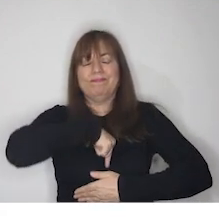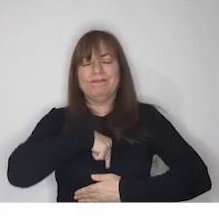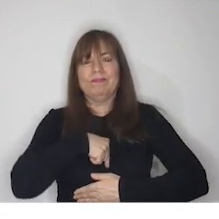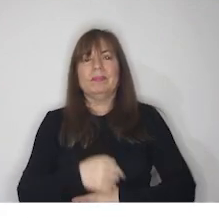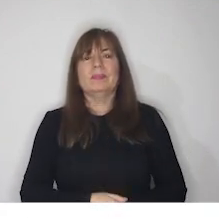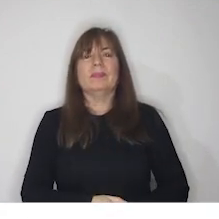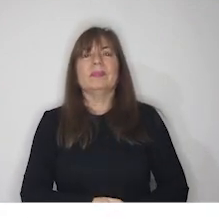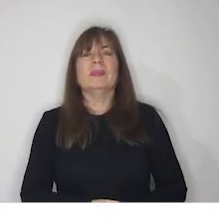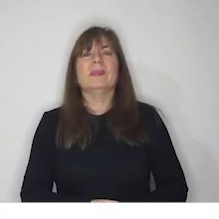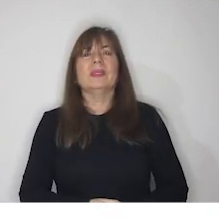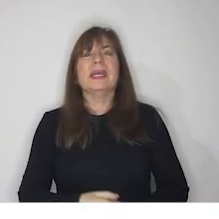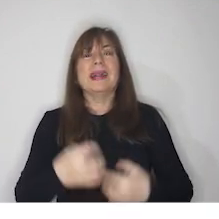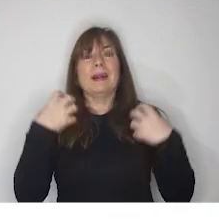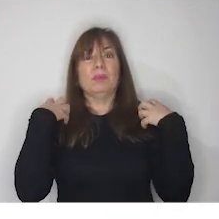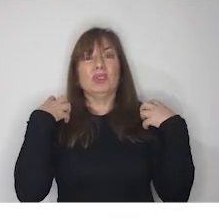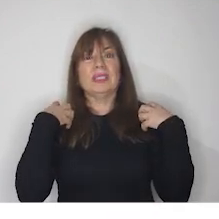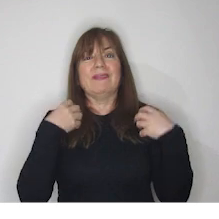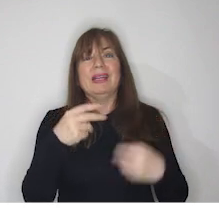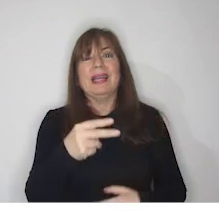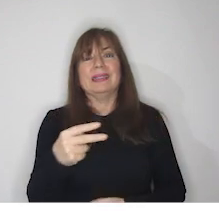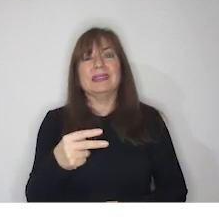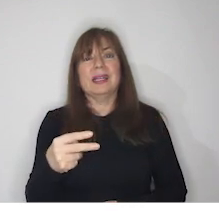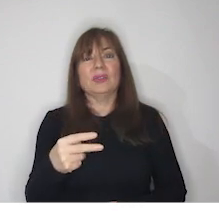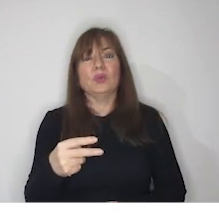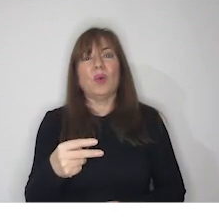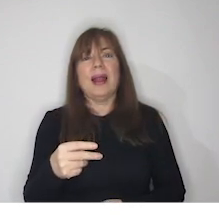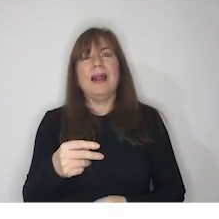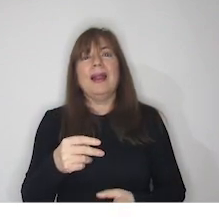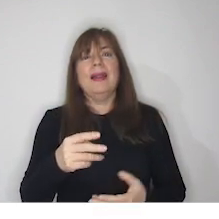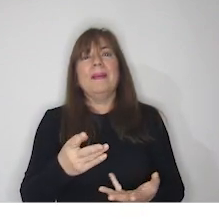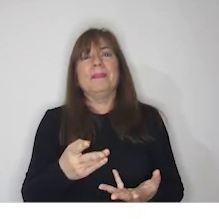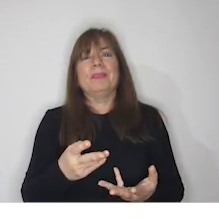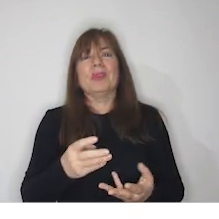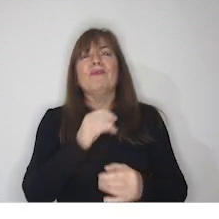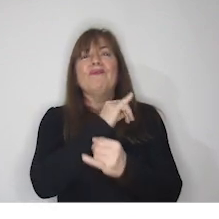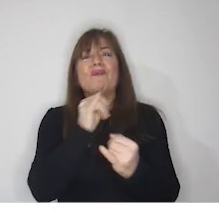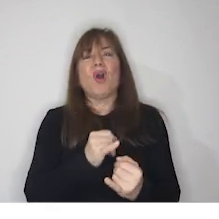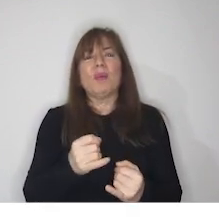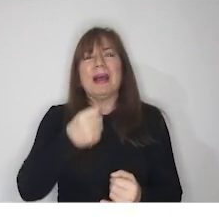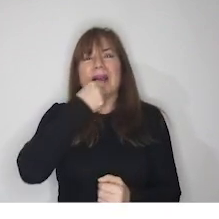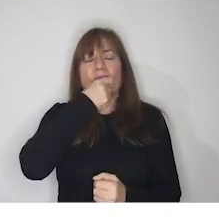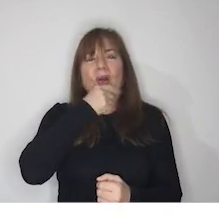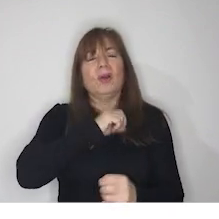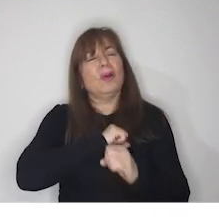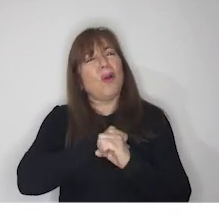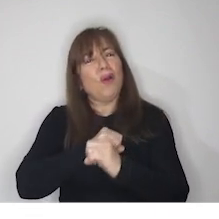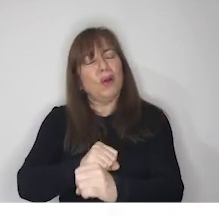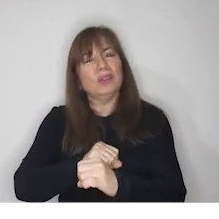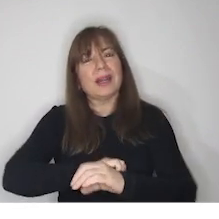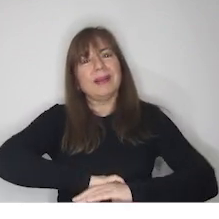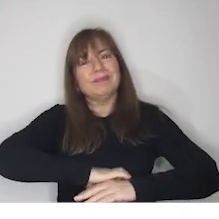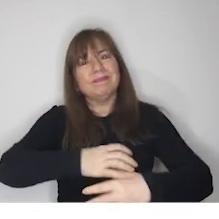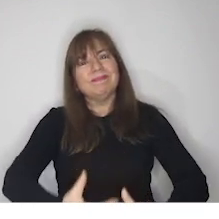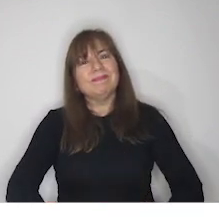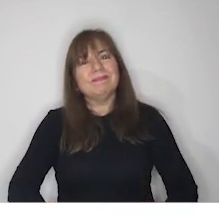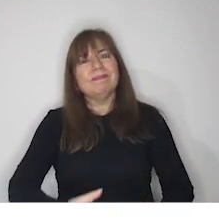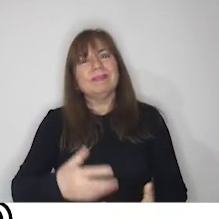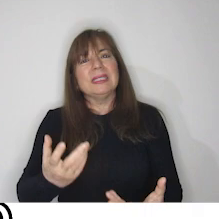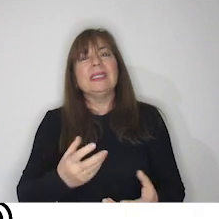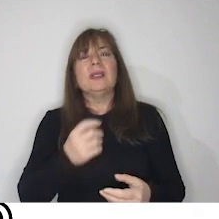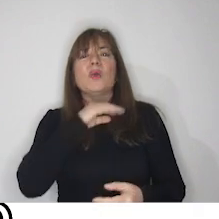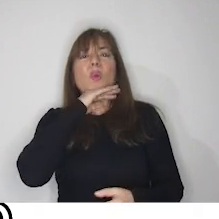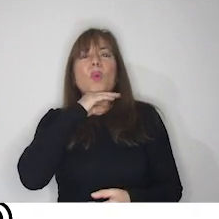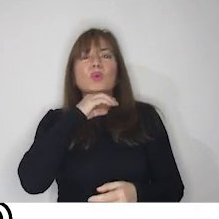pero te ilustrará algunos ejemplos para que lo vayas interiorizando. La responsabilidad sexual tiene que ver con usar